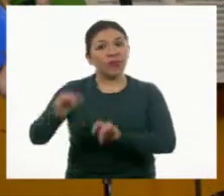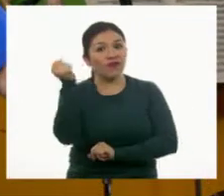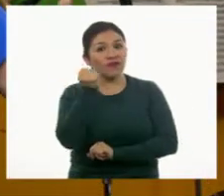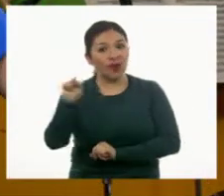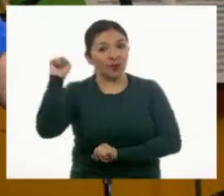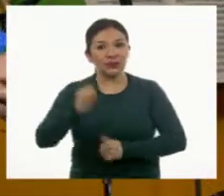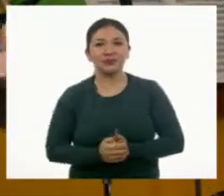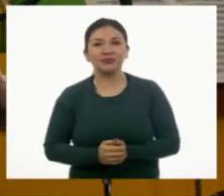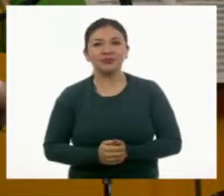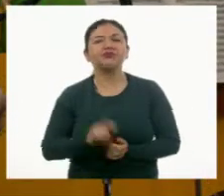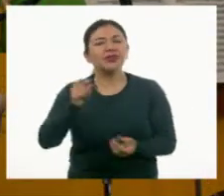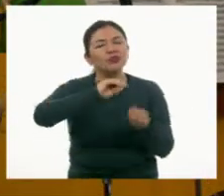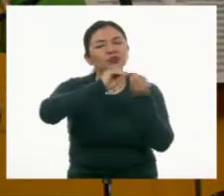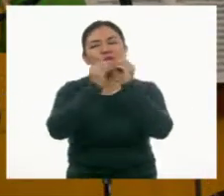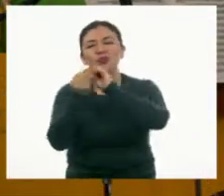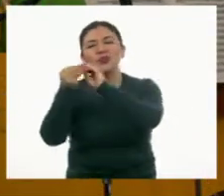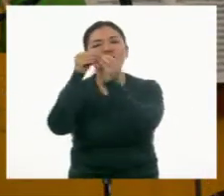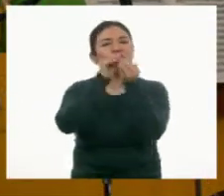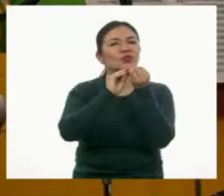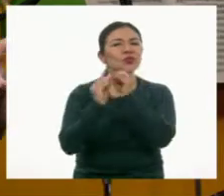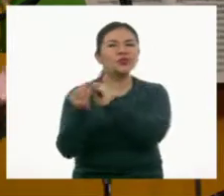Bésame, bésame